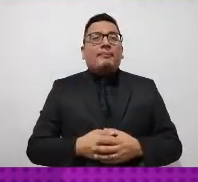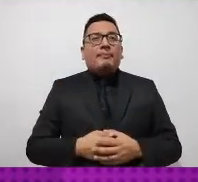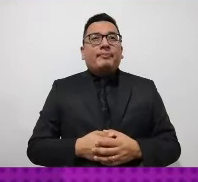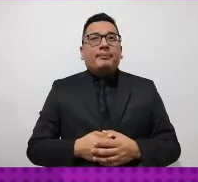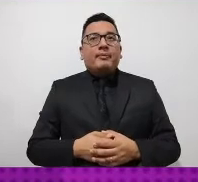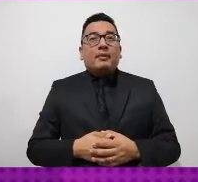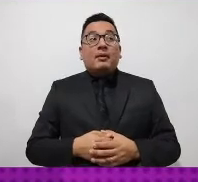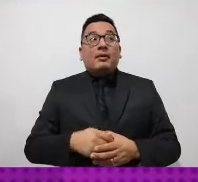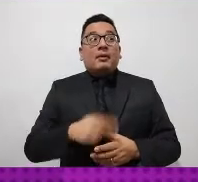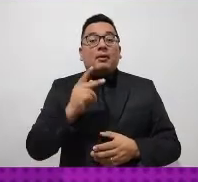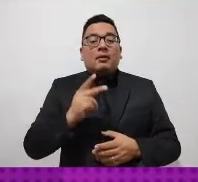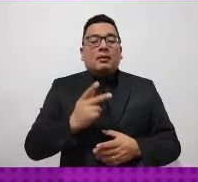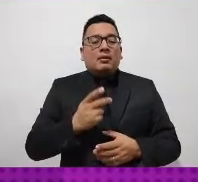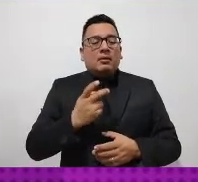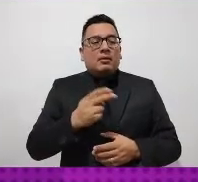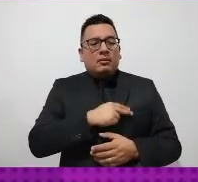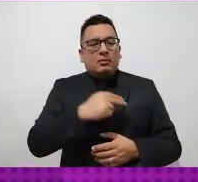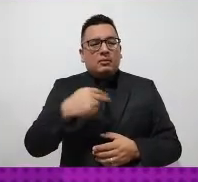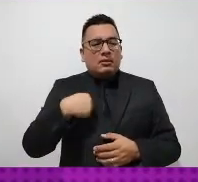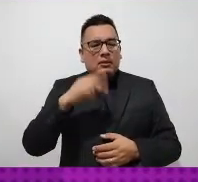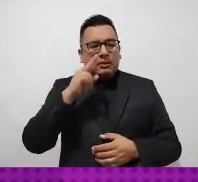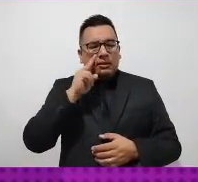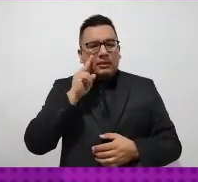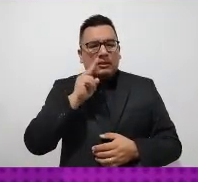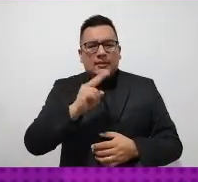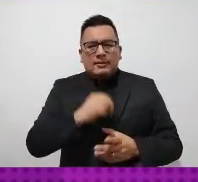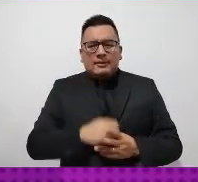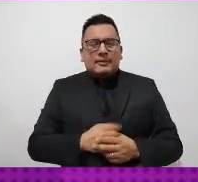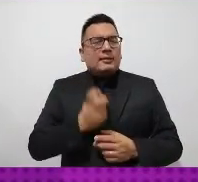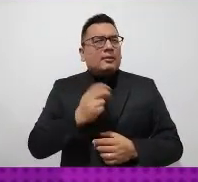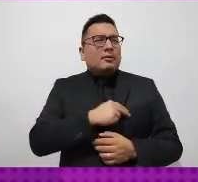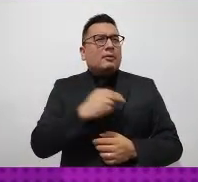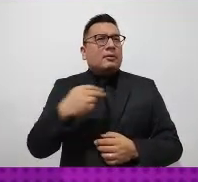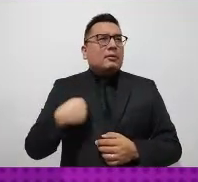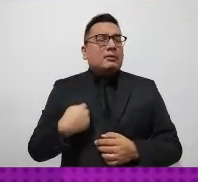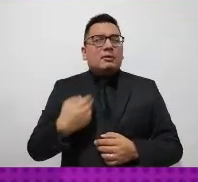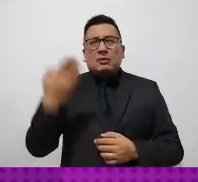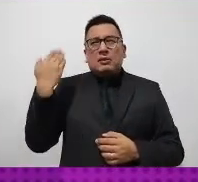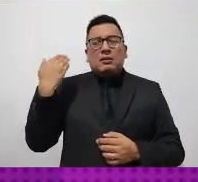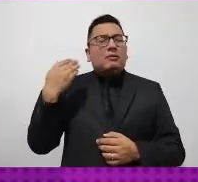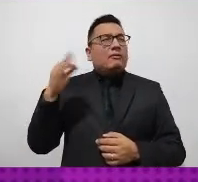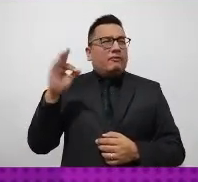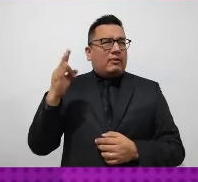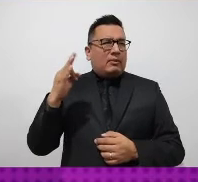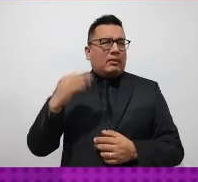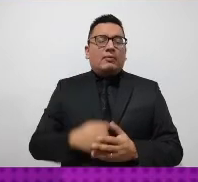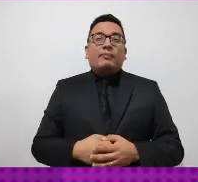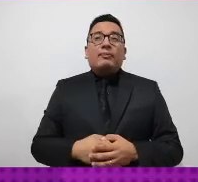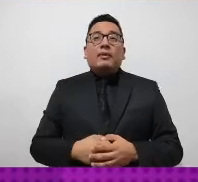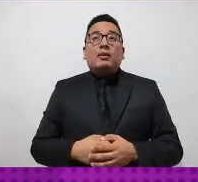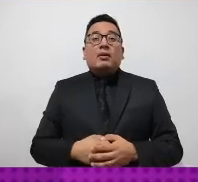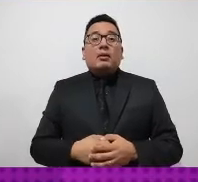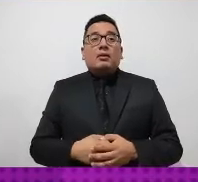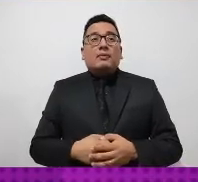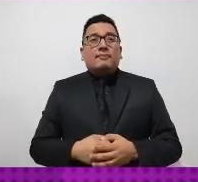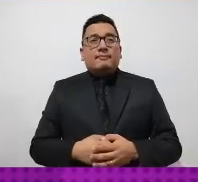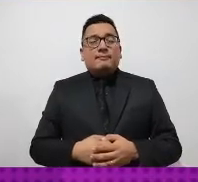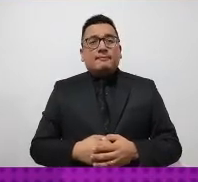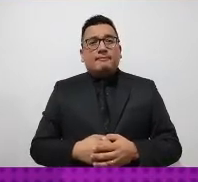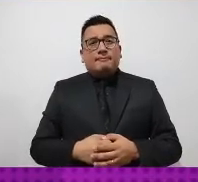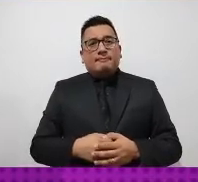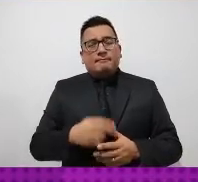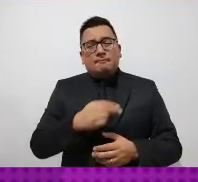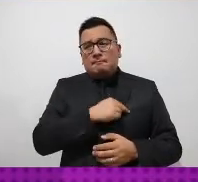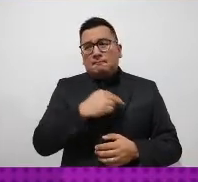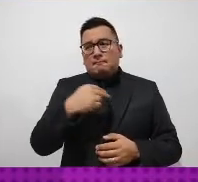Sin embargo, cuando vemos que eso sucede, esa actividad la hicimos prácticamente en el mes de febrero. La verdad es que giramos, yo